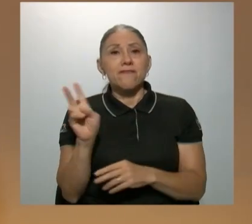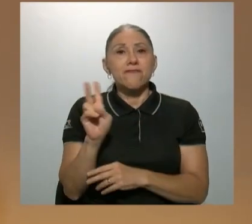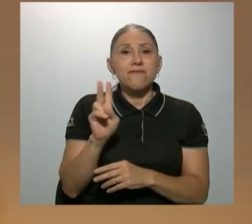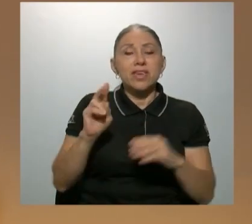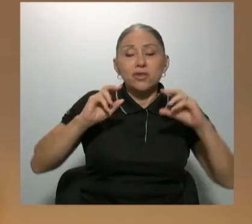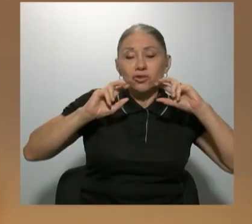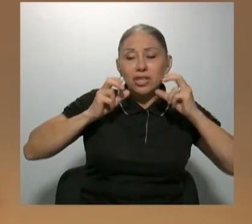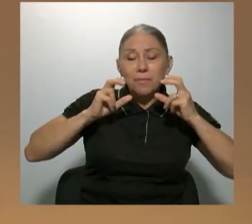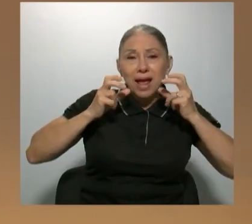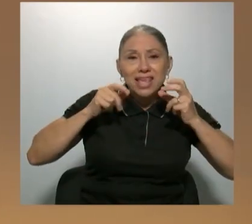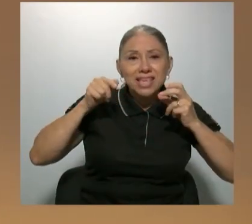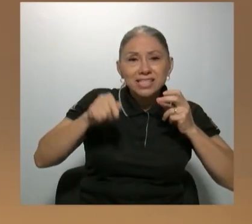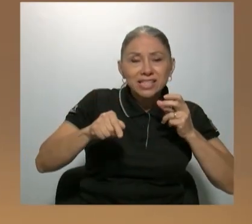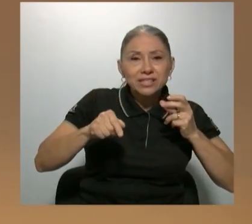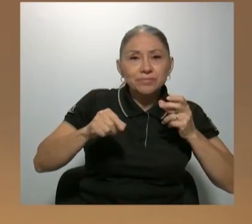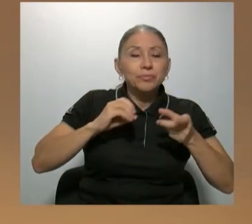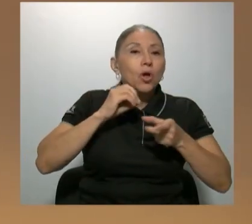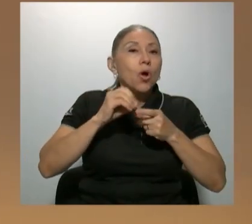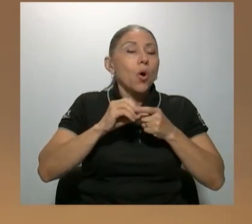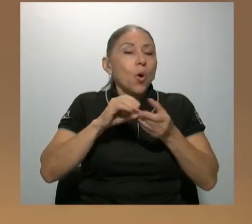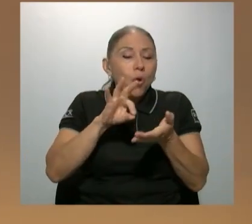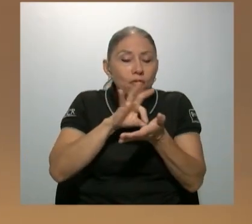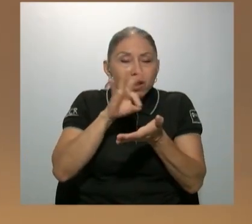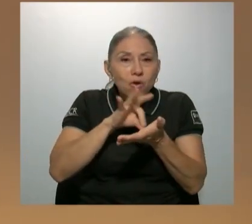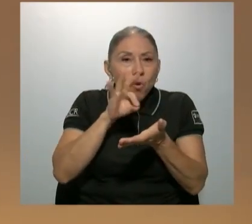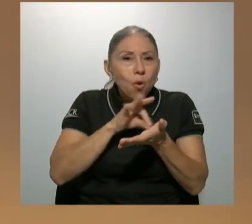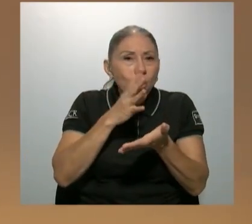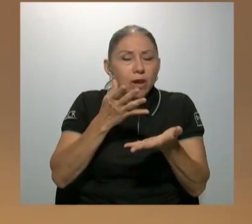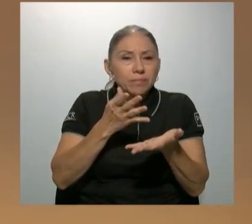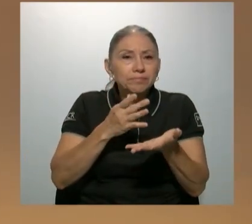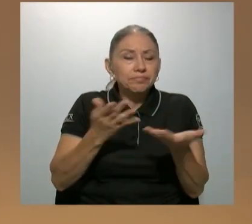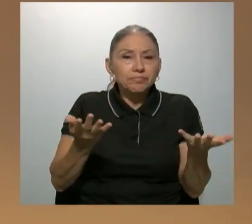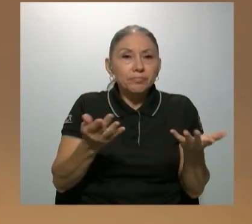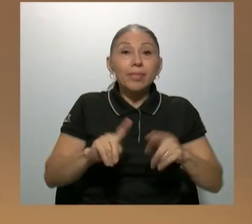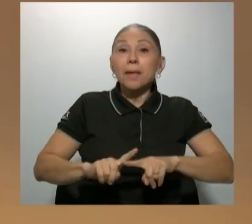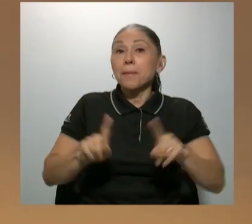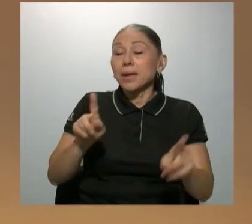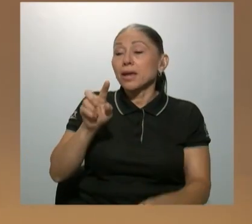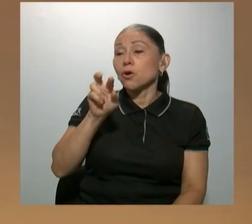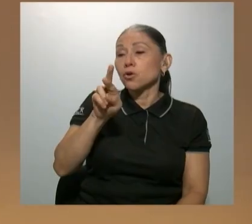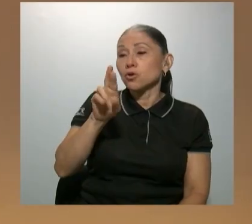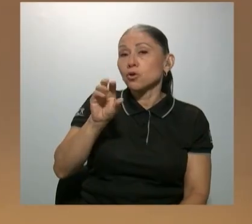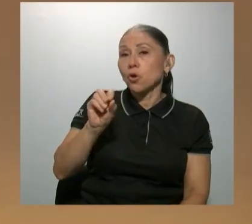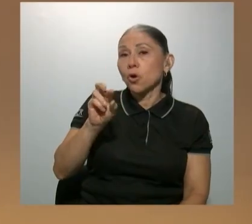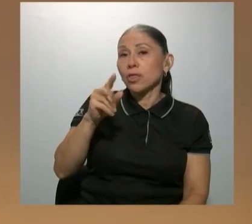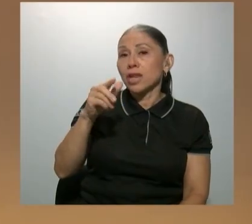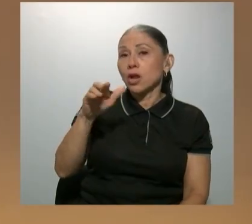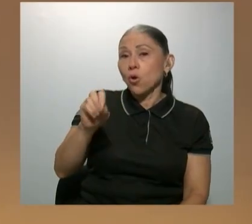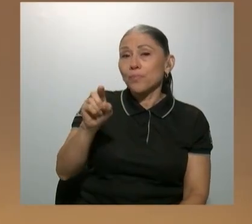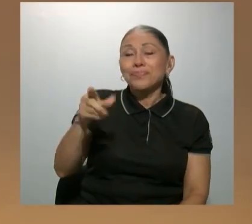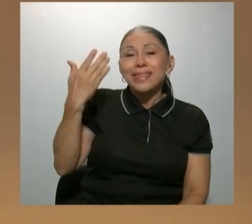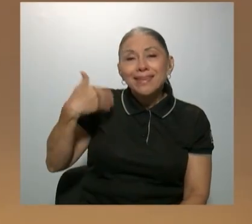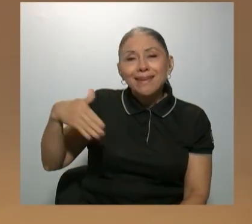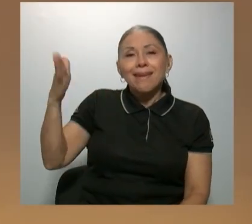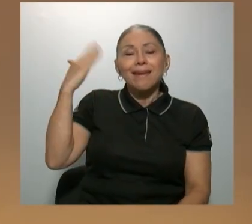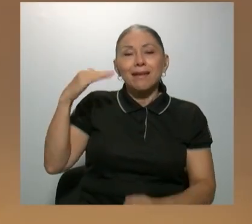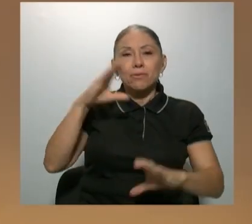rallado, del frijol rallado y tal. Pero Rodrigo era un científico